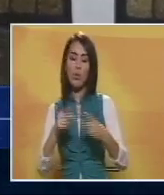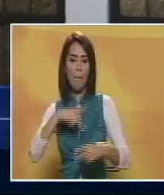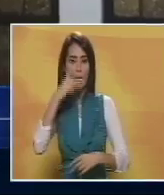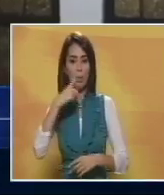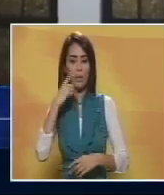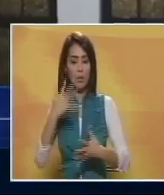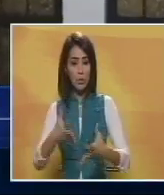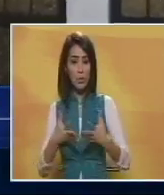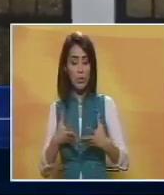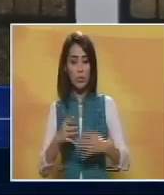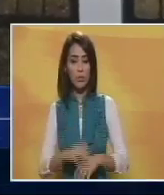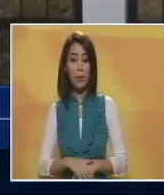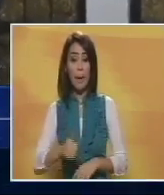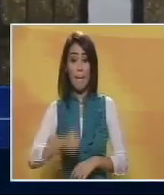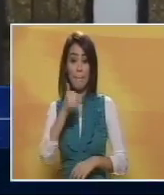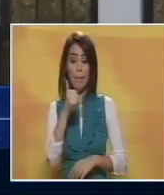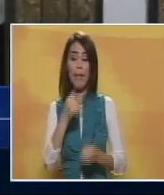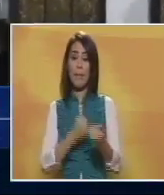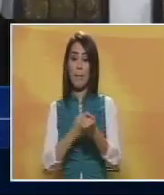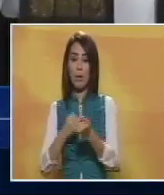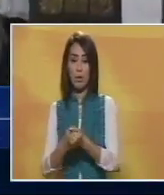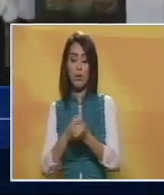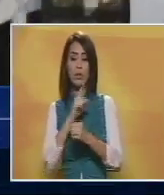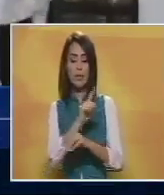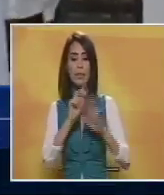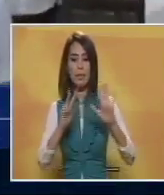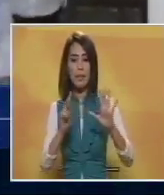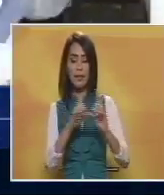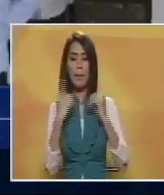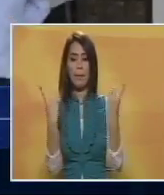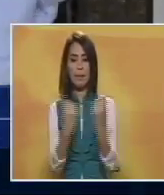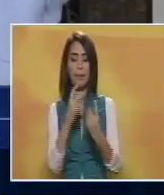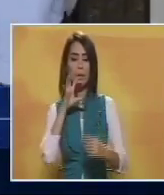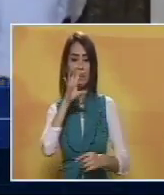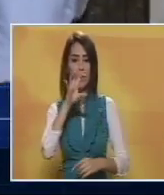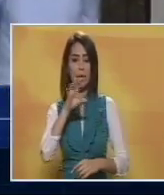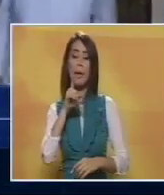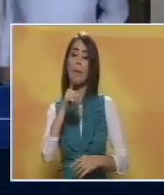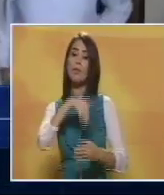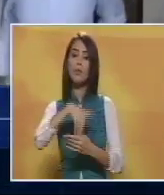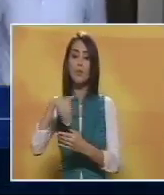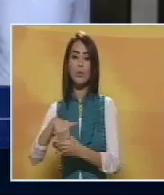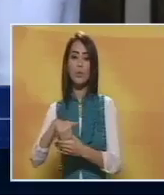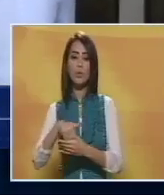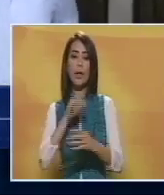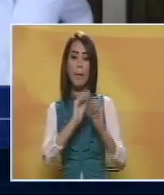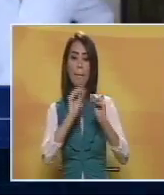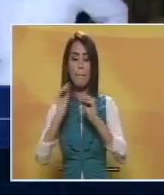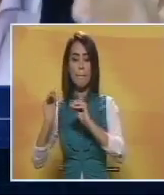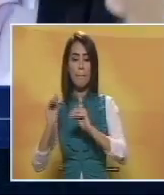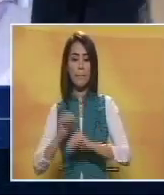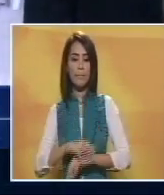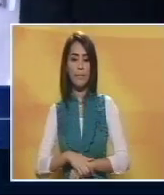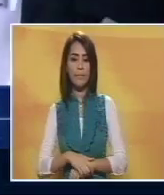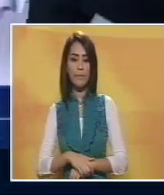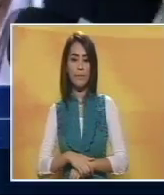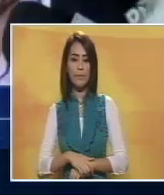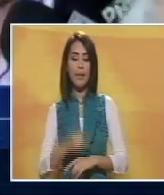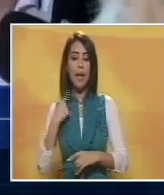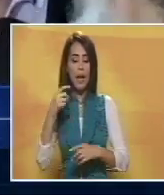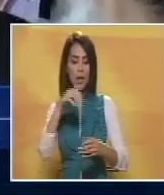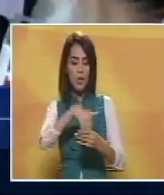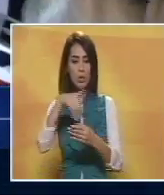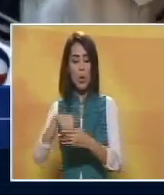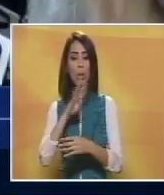el triunfo en la mayoría de los 17 departamentos del país. Para estos comicios estaban convocadas a las urnas